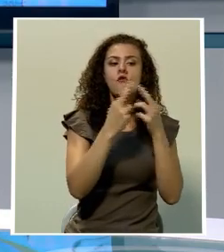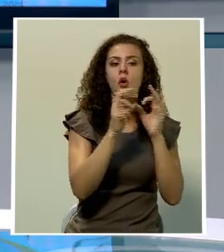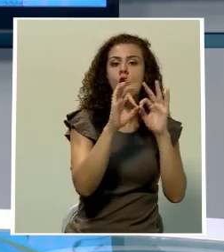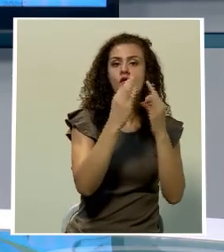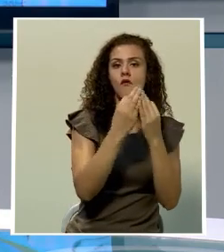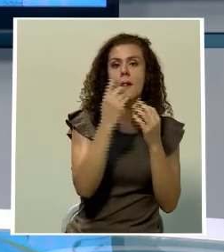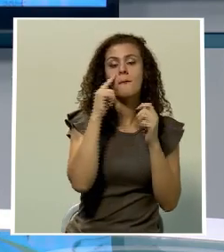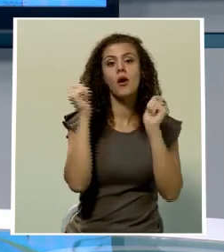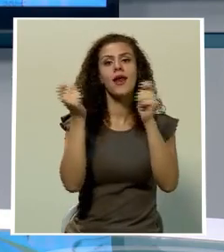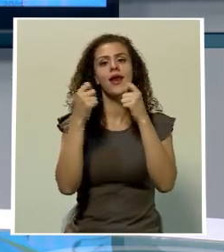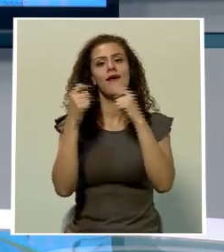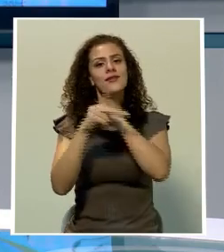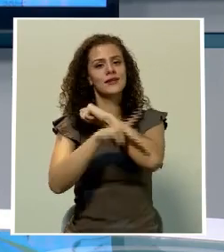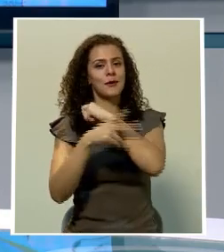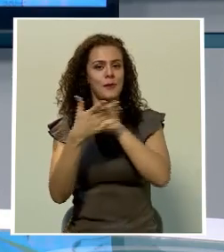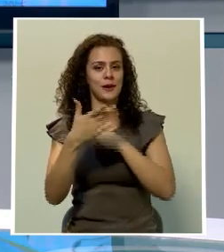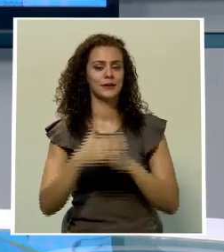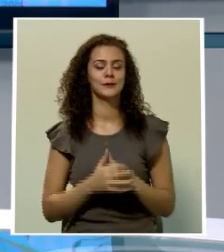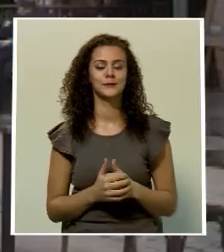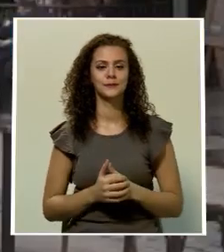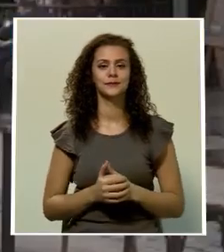familiares por las fiestas patrias.